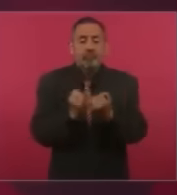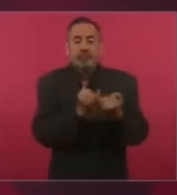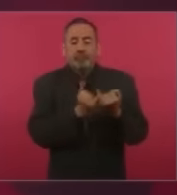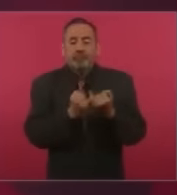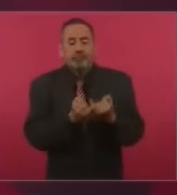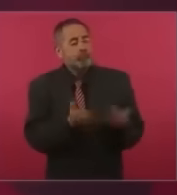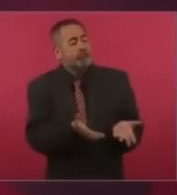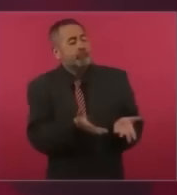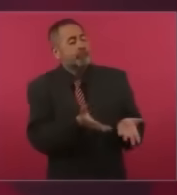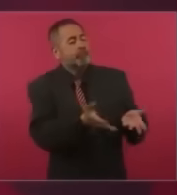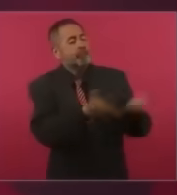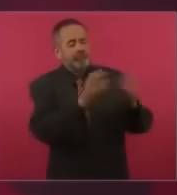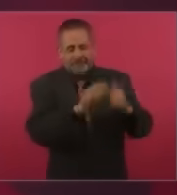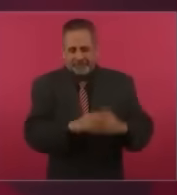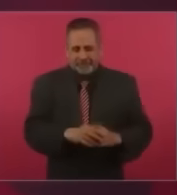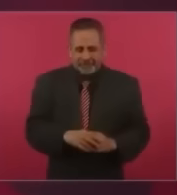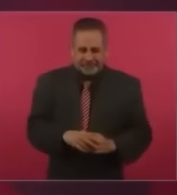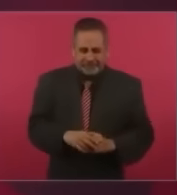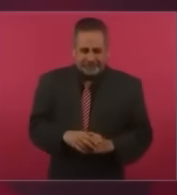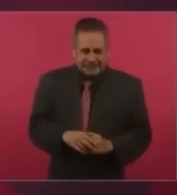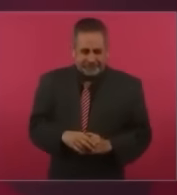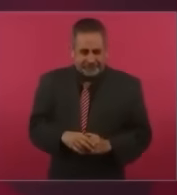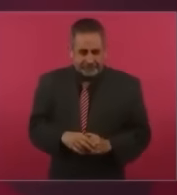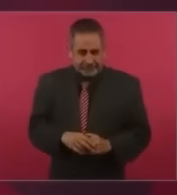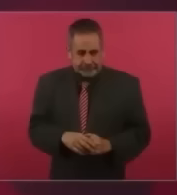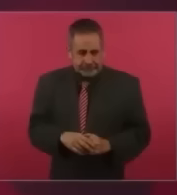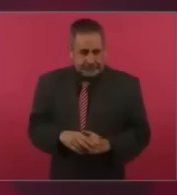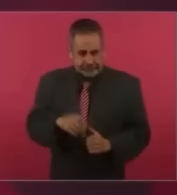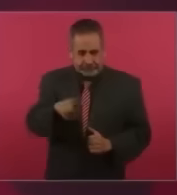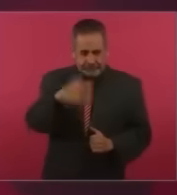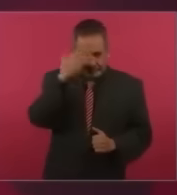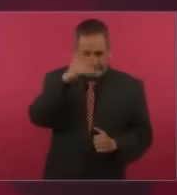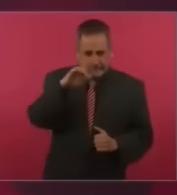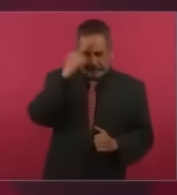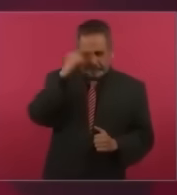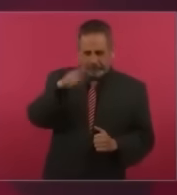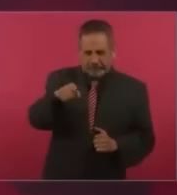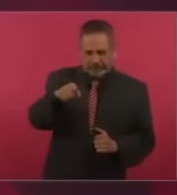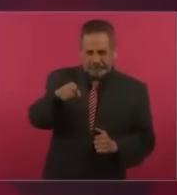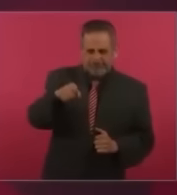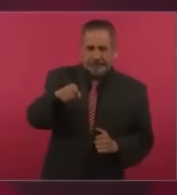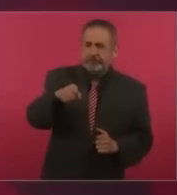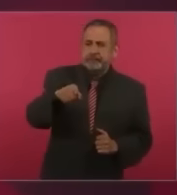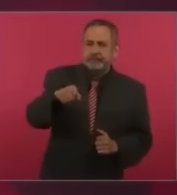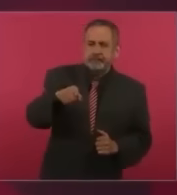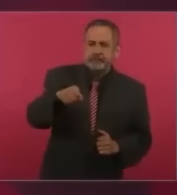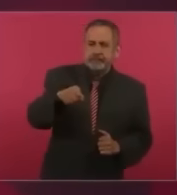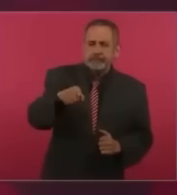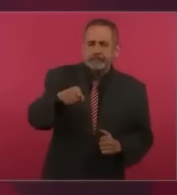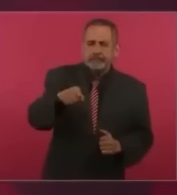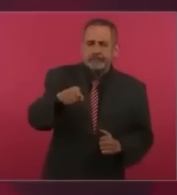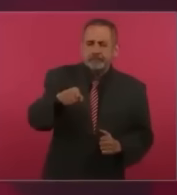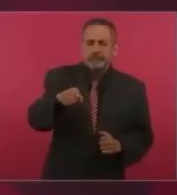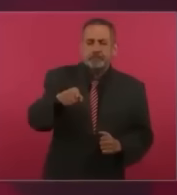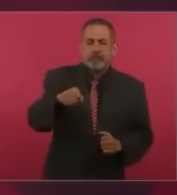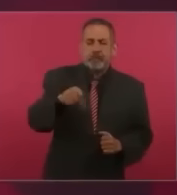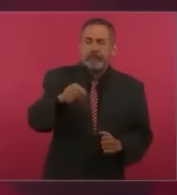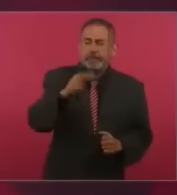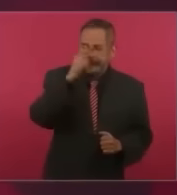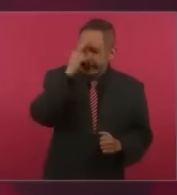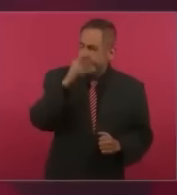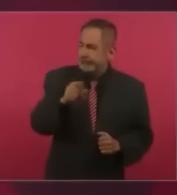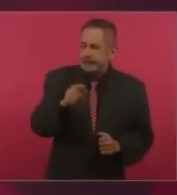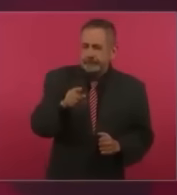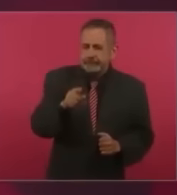irónicamente una idea muy actual por otro lado Susan neyman una influyente filósofa de la izquierda ha